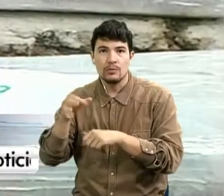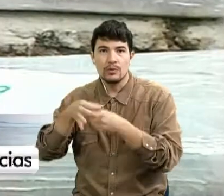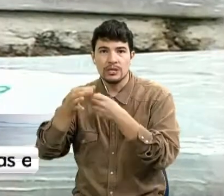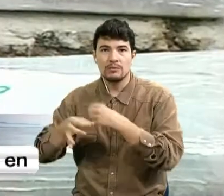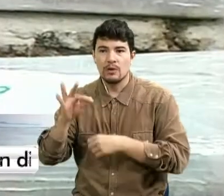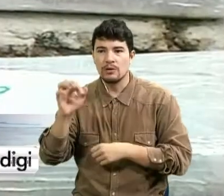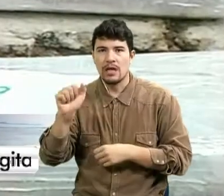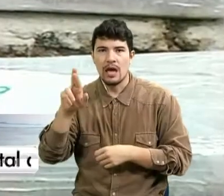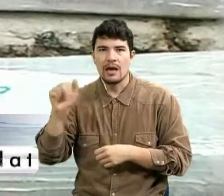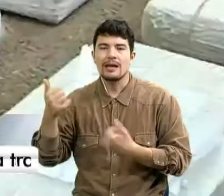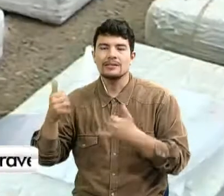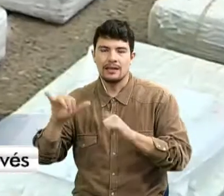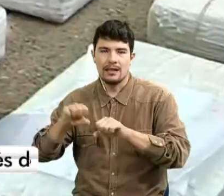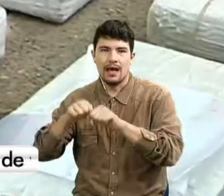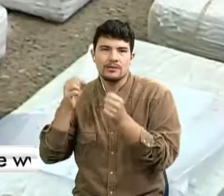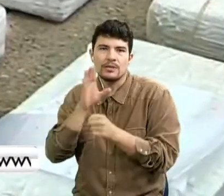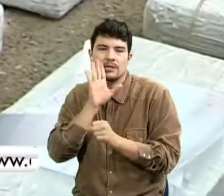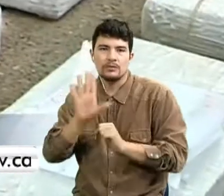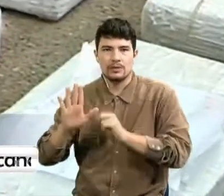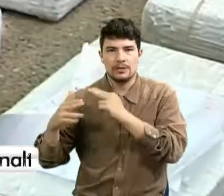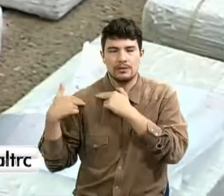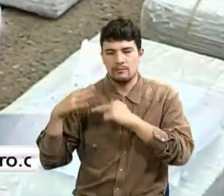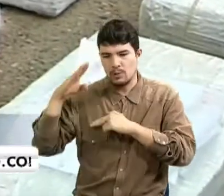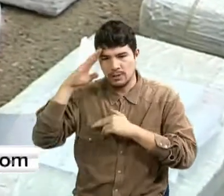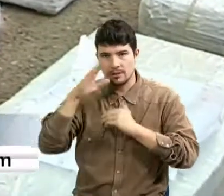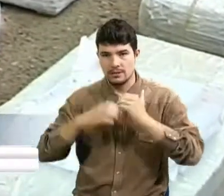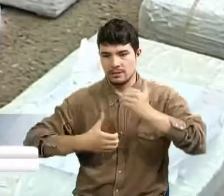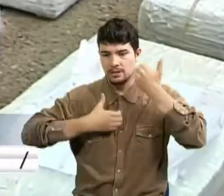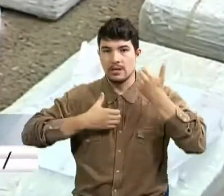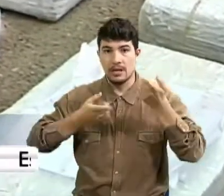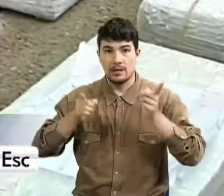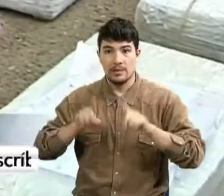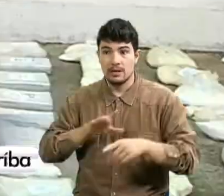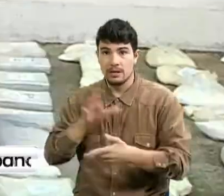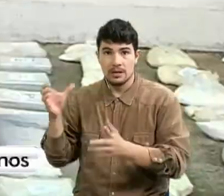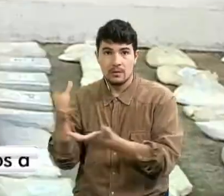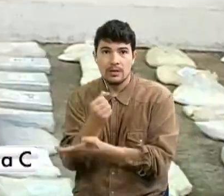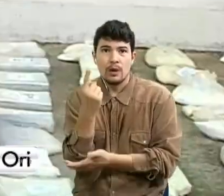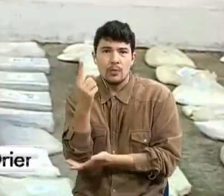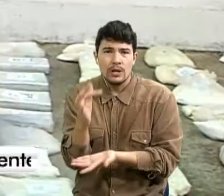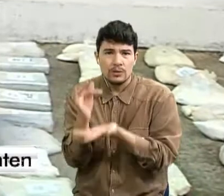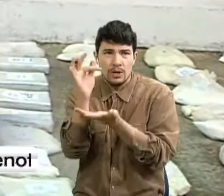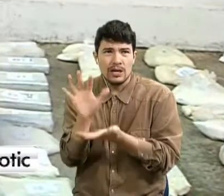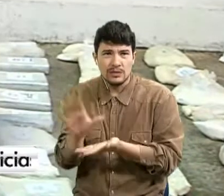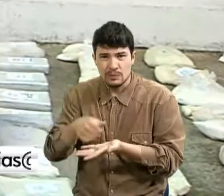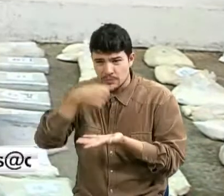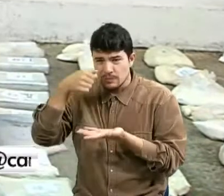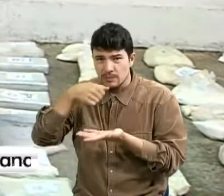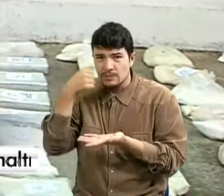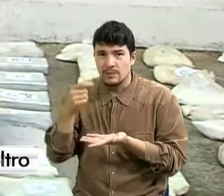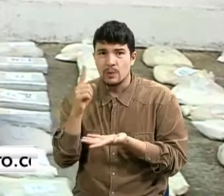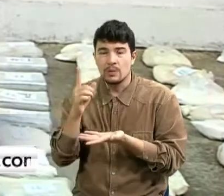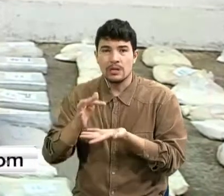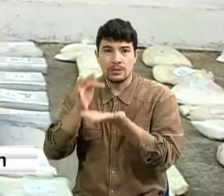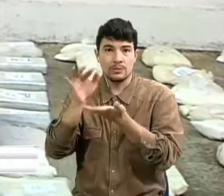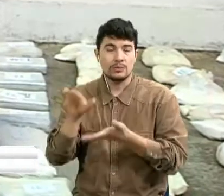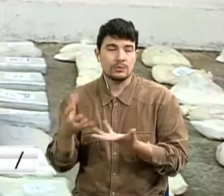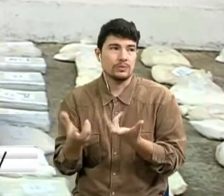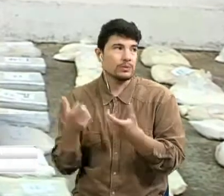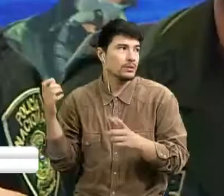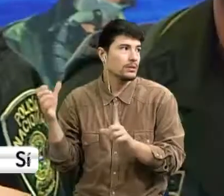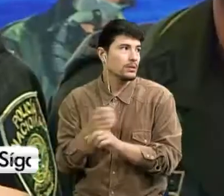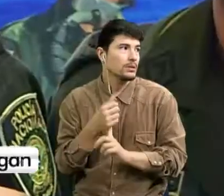tropas de la fuerza de trabajo cano y policía nacional en la operación conjunta también se halló una tonelada de clorhidrato de cocaína esto alem a